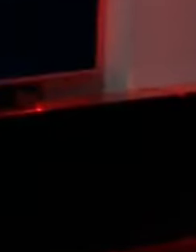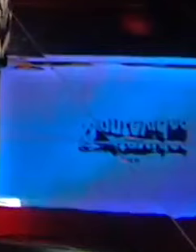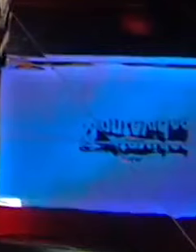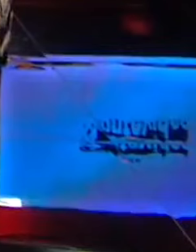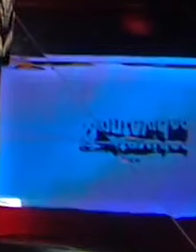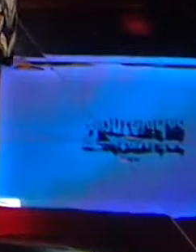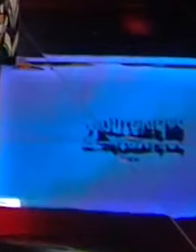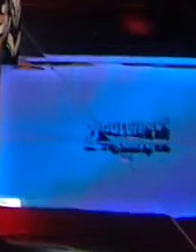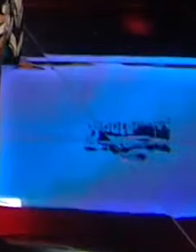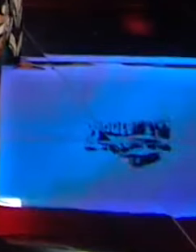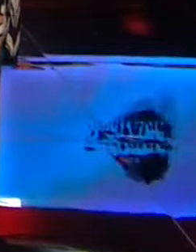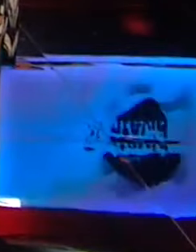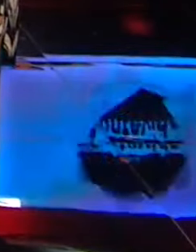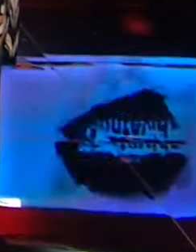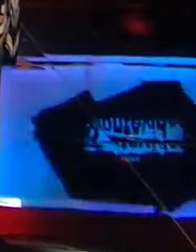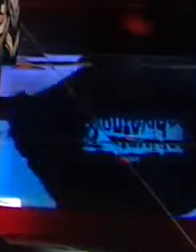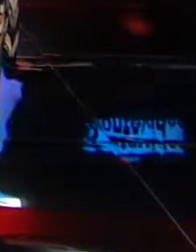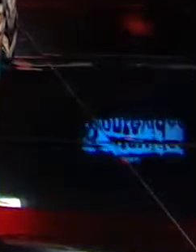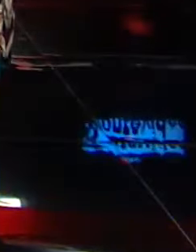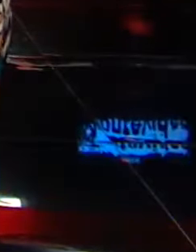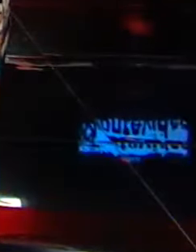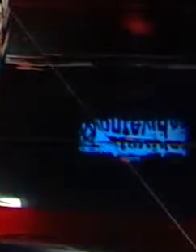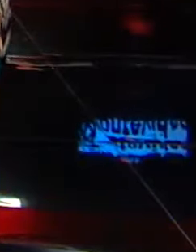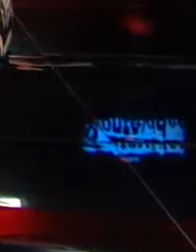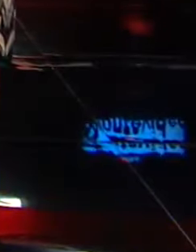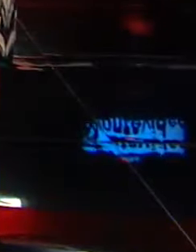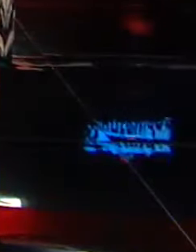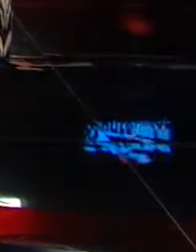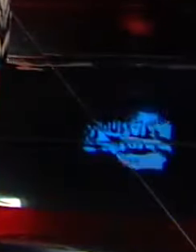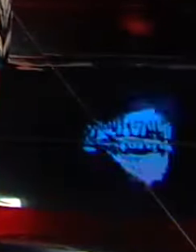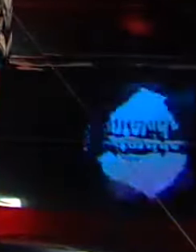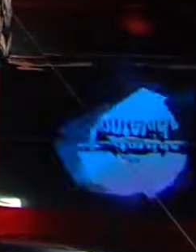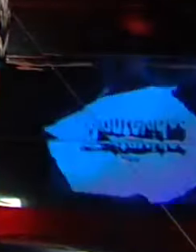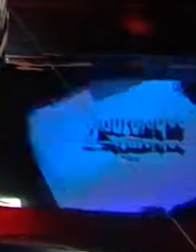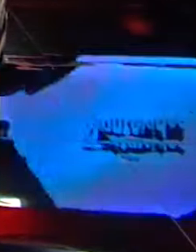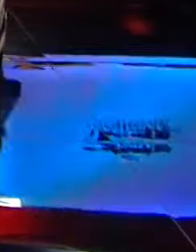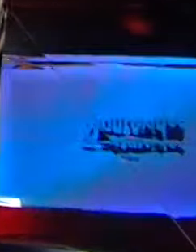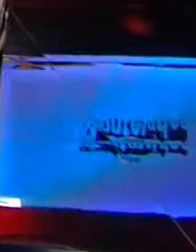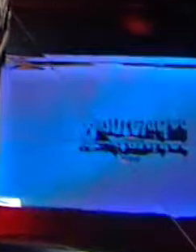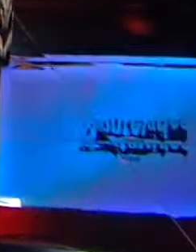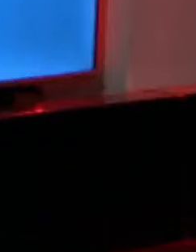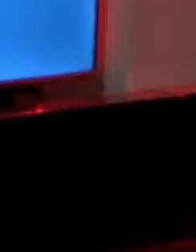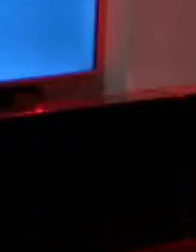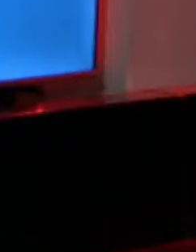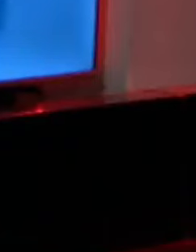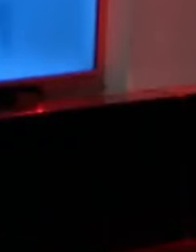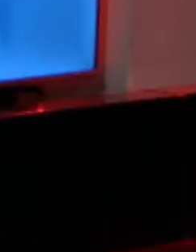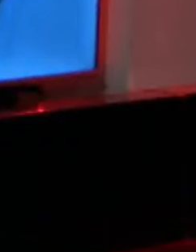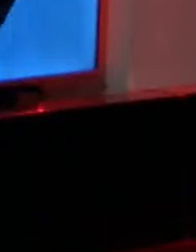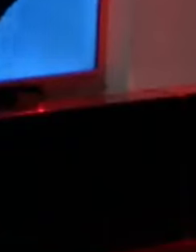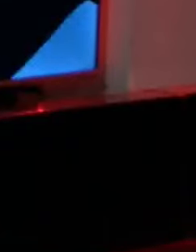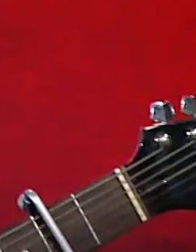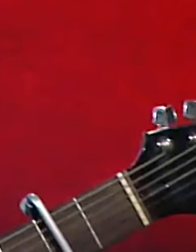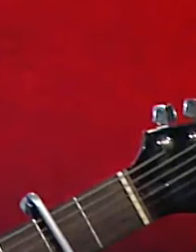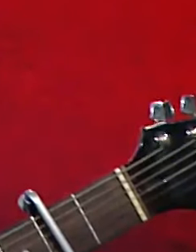pasado. 26 de abril. Exactamente. Y cruzaste así el charco, estuviste como trabajándolo allá.